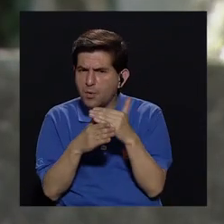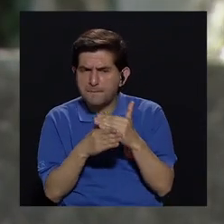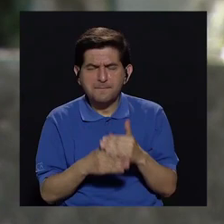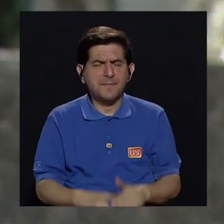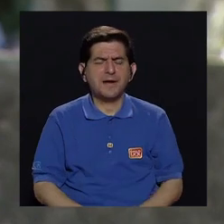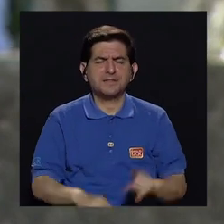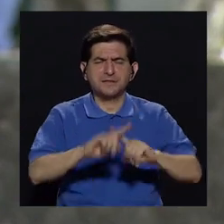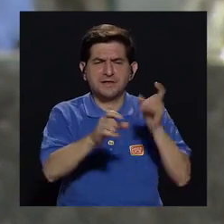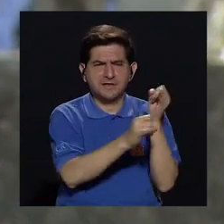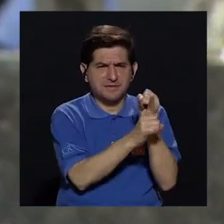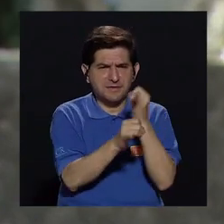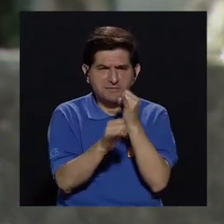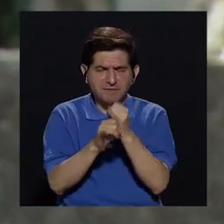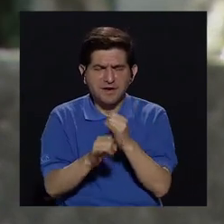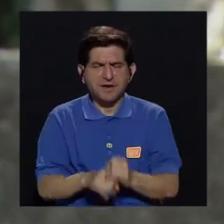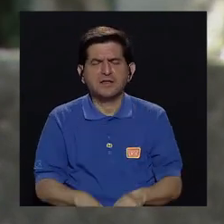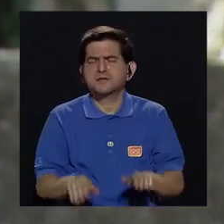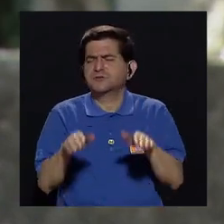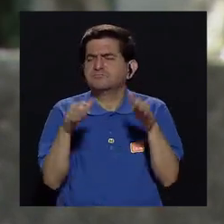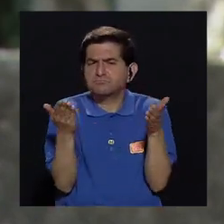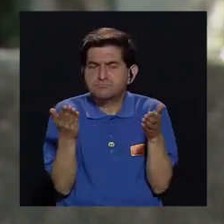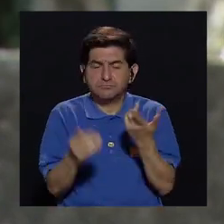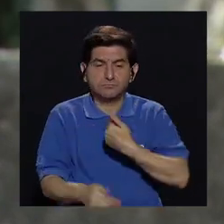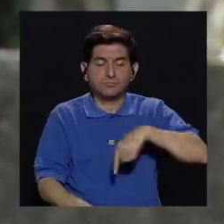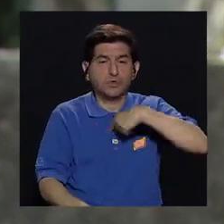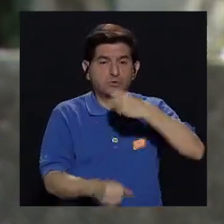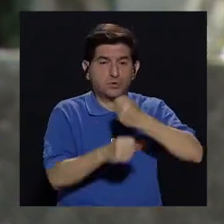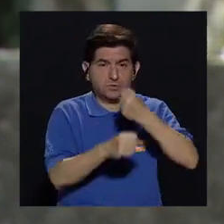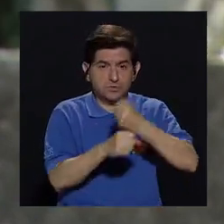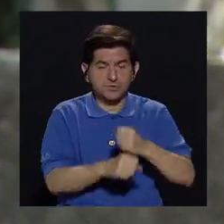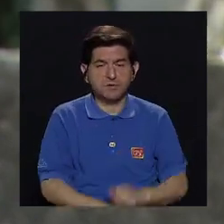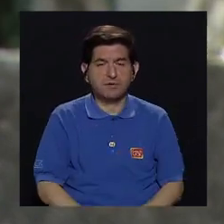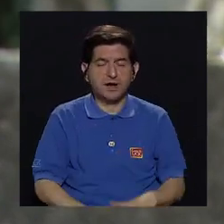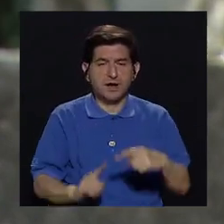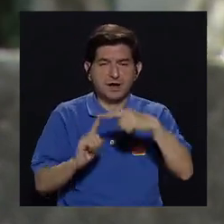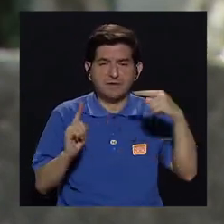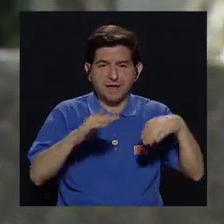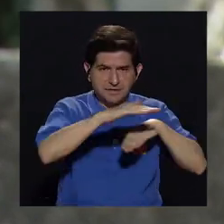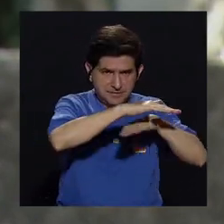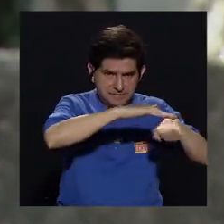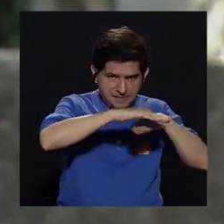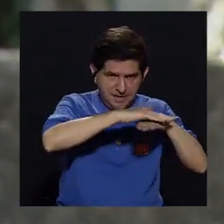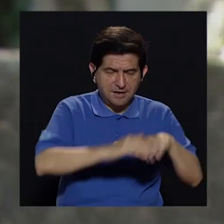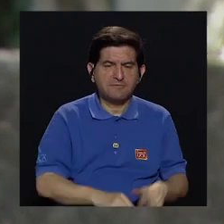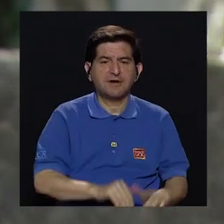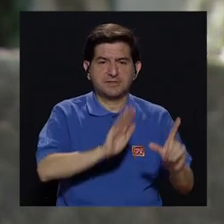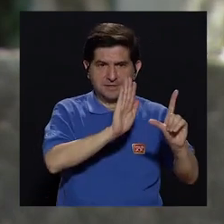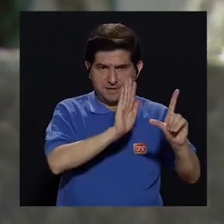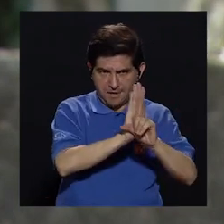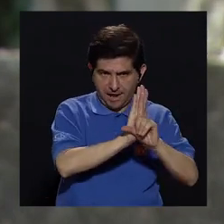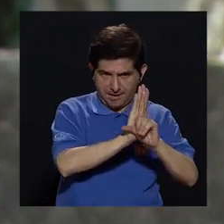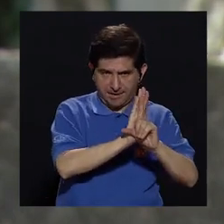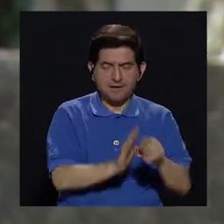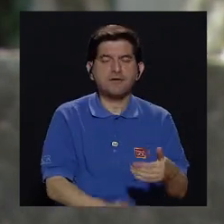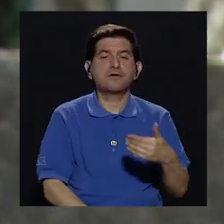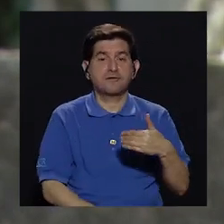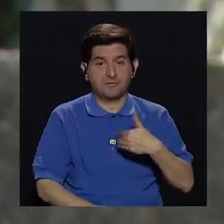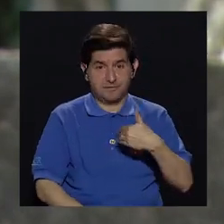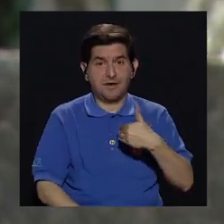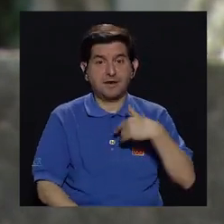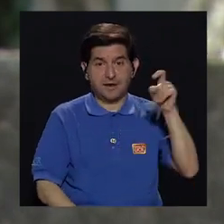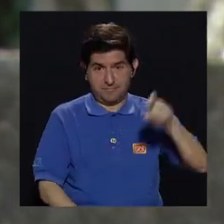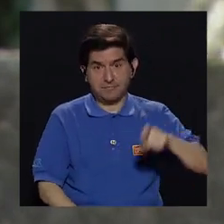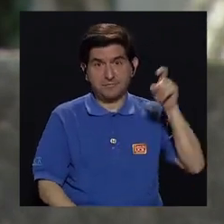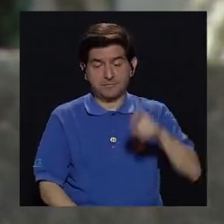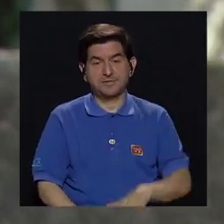esos datos entre instituciones. Entonces hemos trabajado desde lo más bajo, que es, digamos, la legislación, que haya legislación